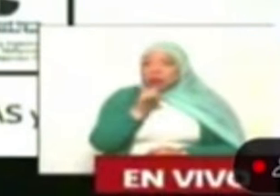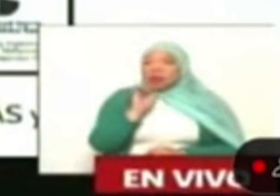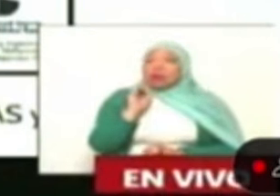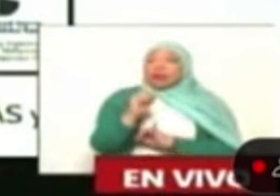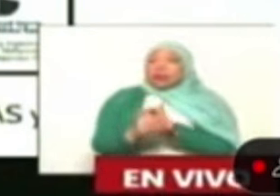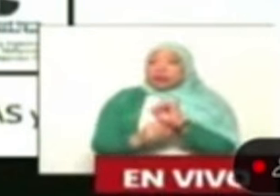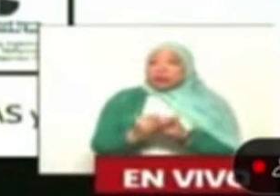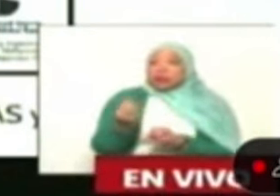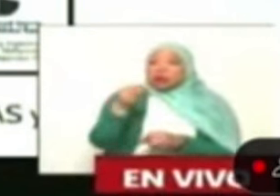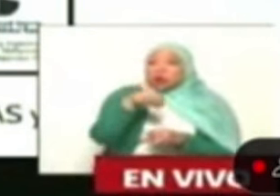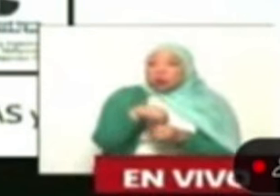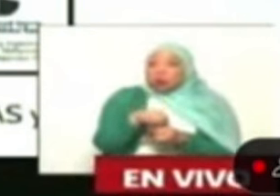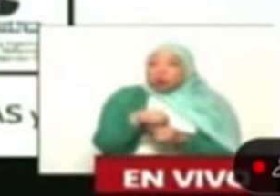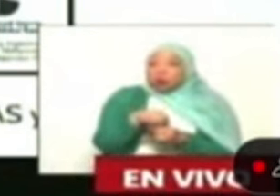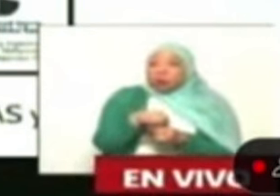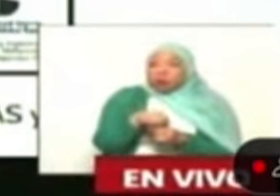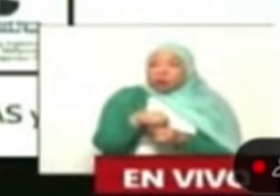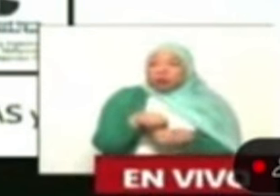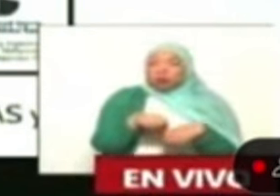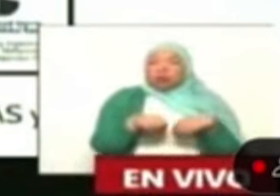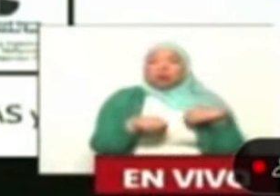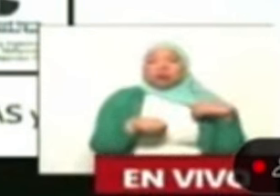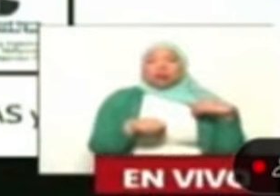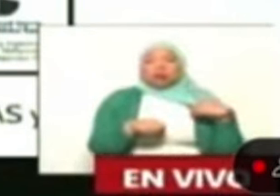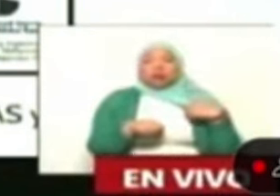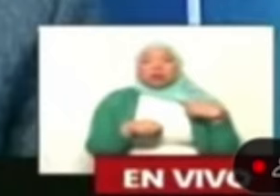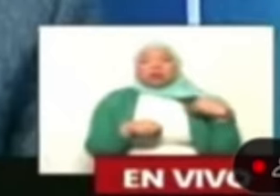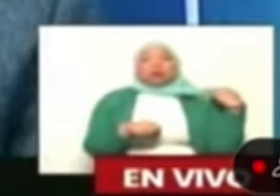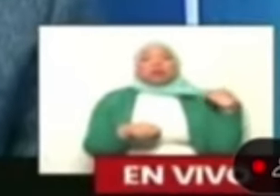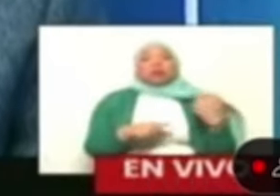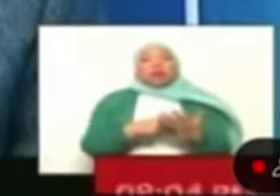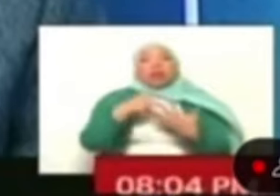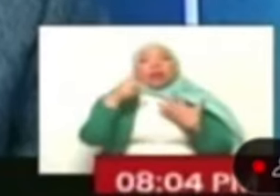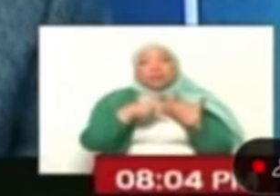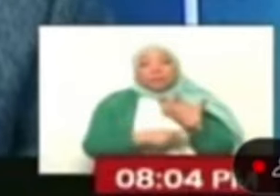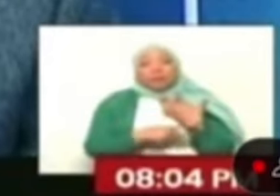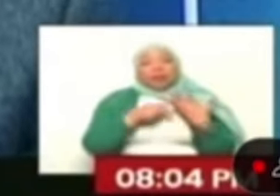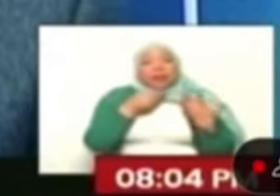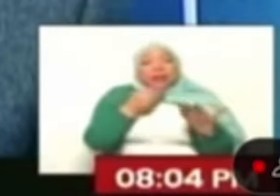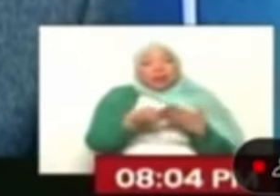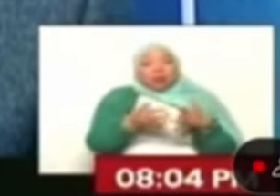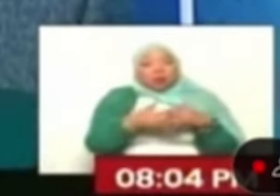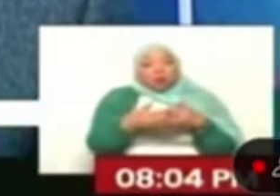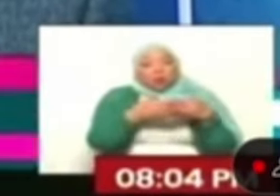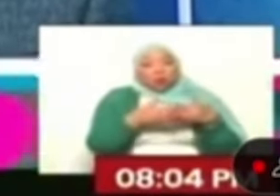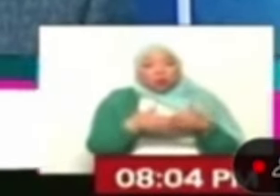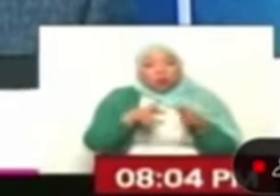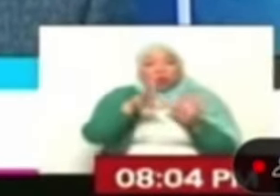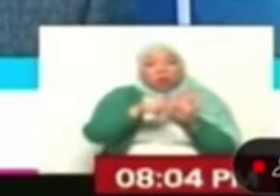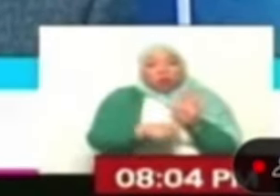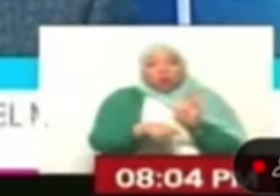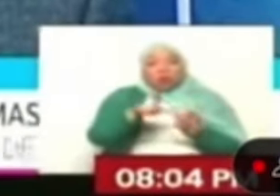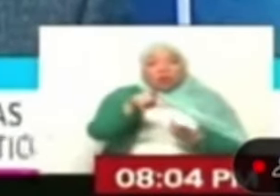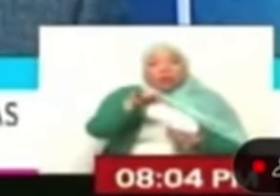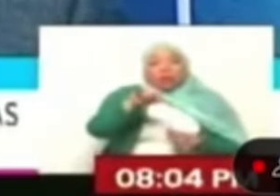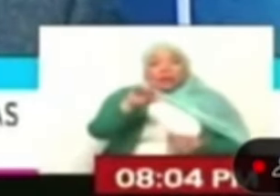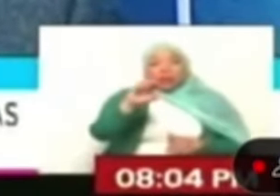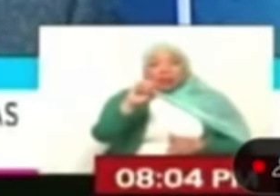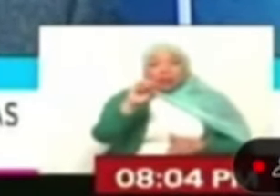intervenciones públicas, el plan de los Estados Unidos de Norteamérica ante la pérdida de influencia en